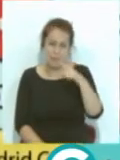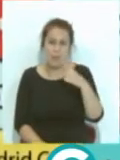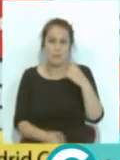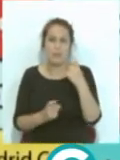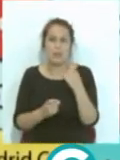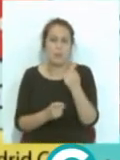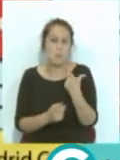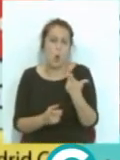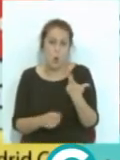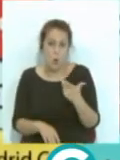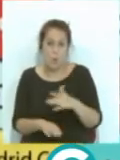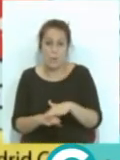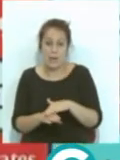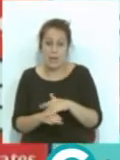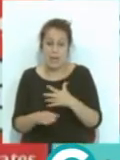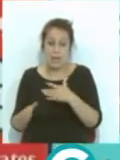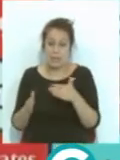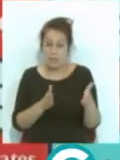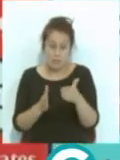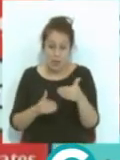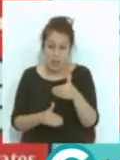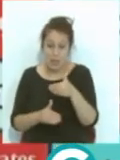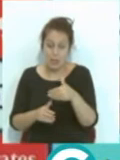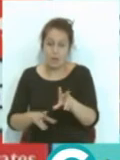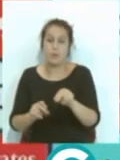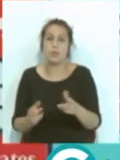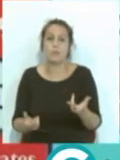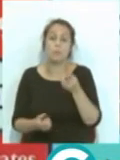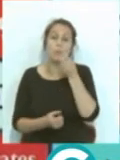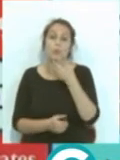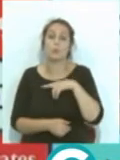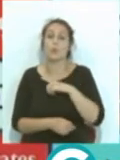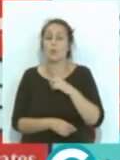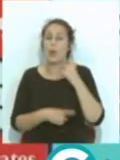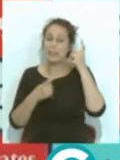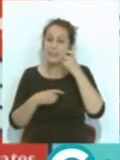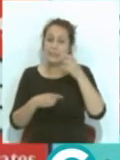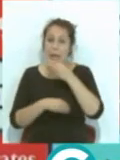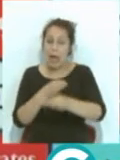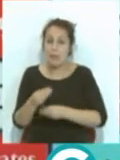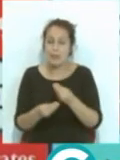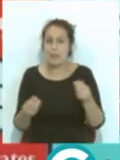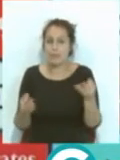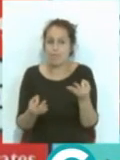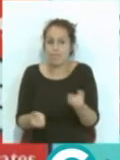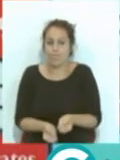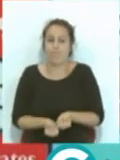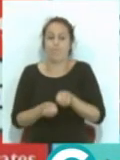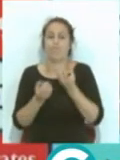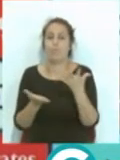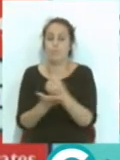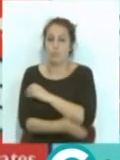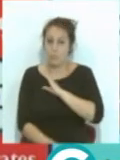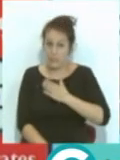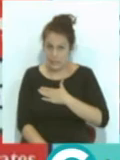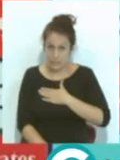poco de aquí a final de temporada. Y bueno, y es lo que vamos a intentar hacer, es darlo todo mañana. Sabemos